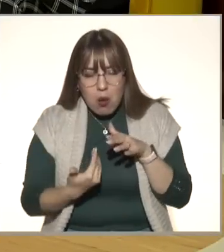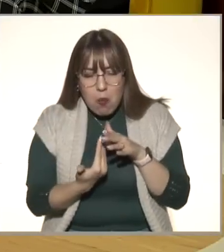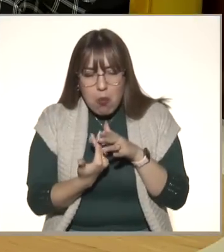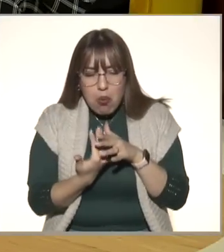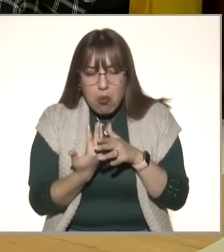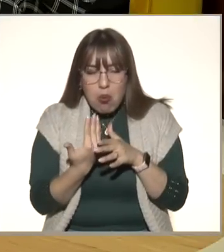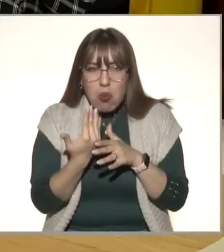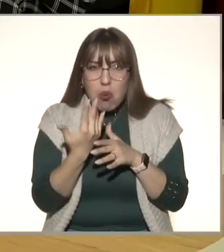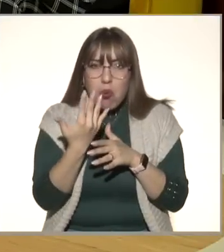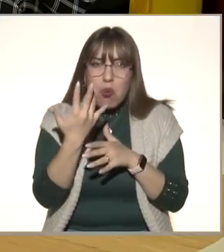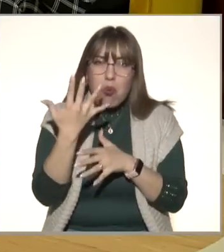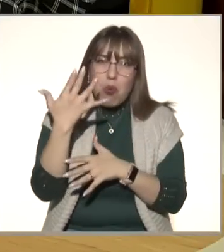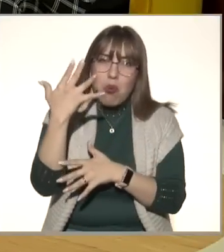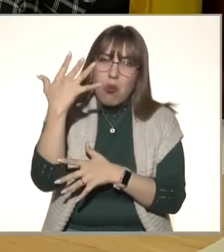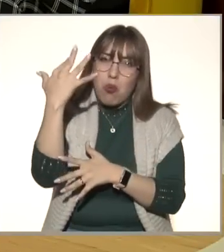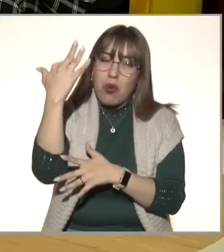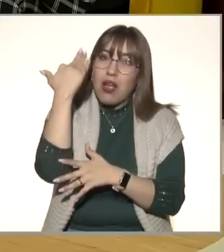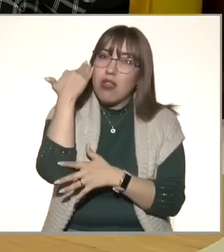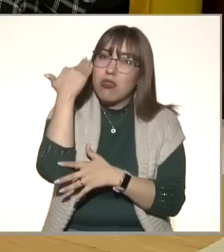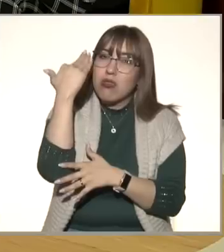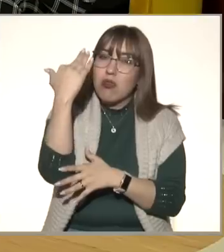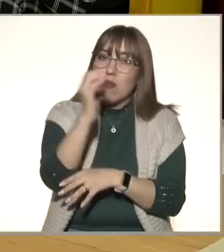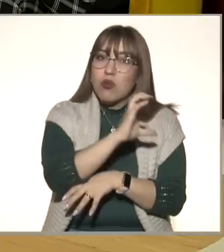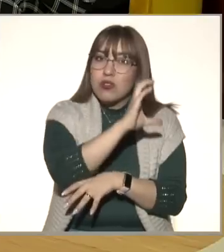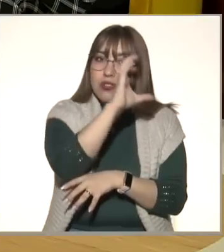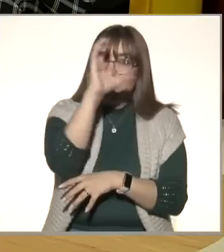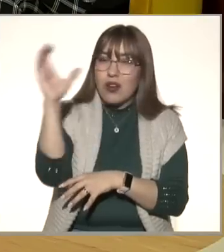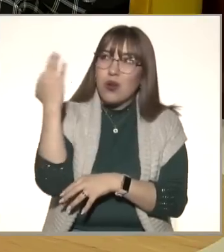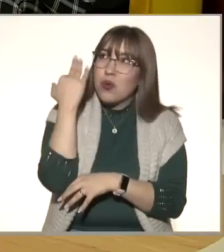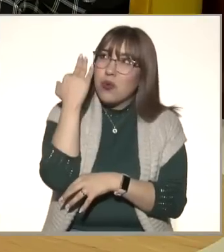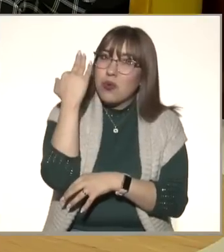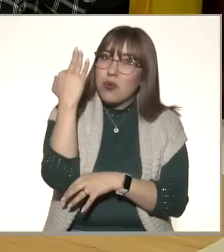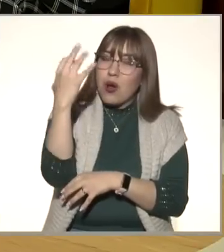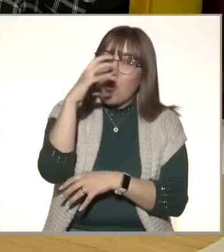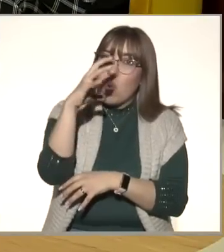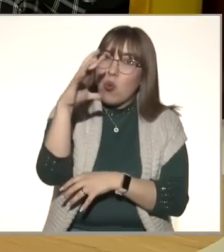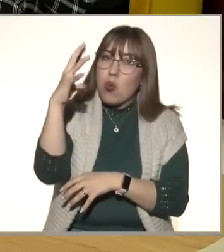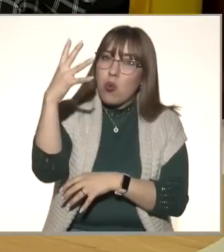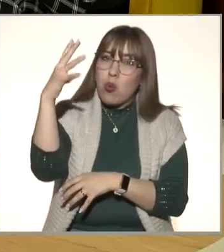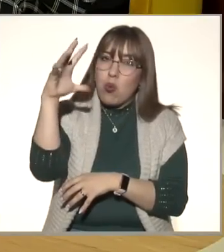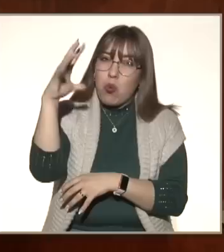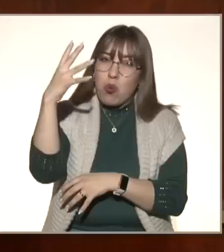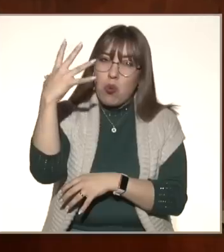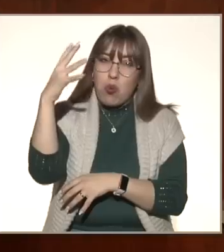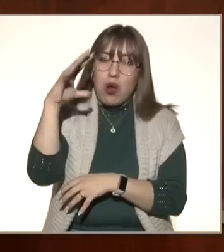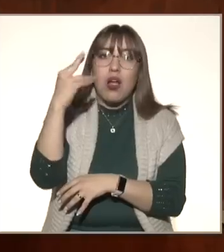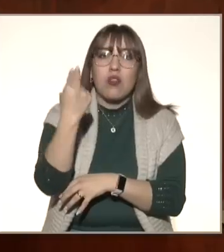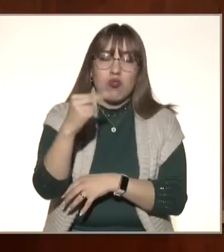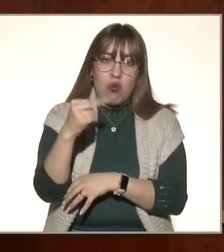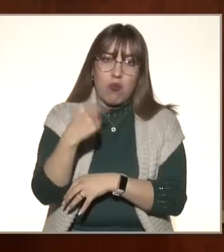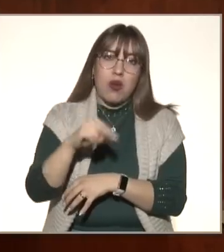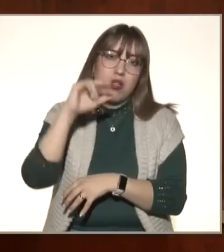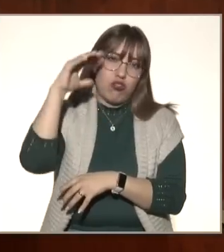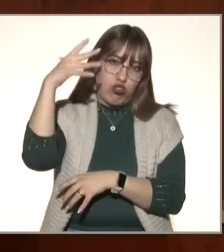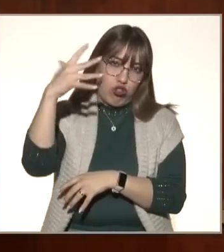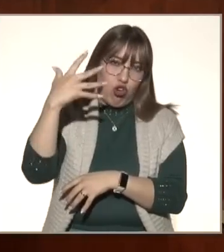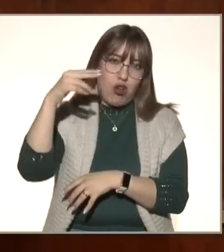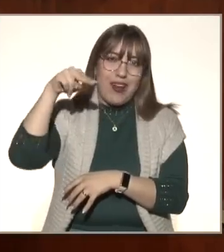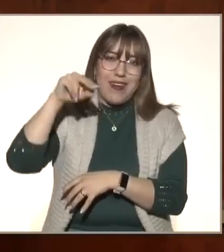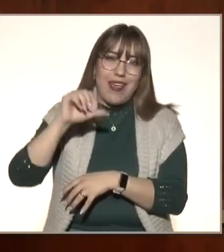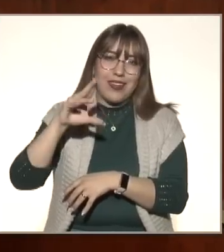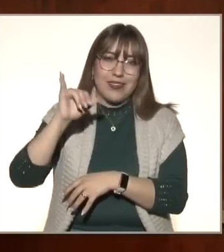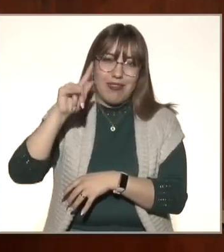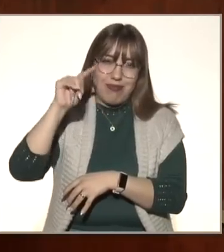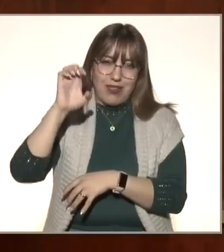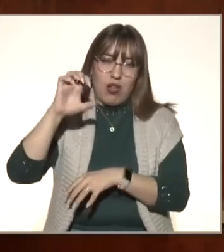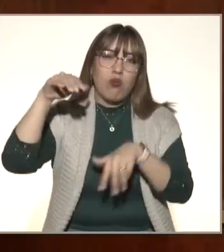larga la estancia del sol en el firmamento, se entiende como el sol naciente, o lo entendían las culturas como el sol naciente. Eso no solo